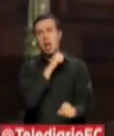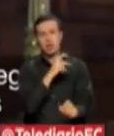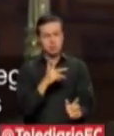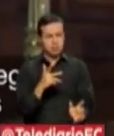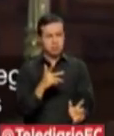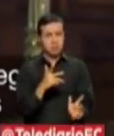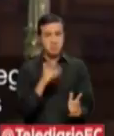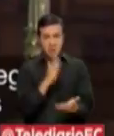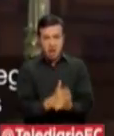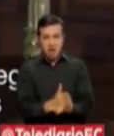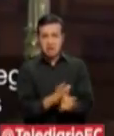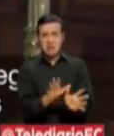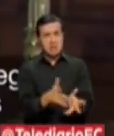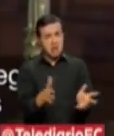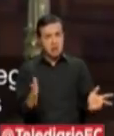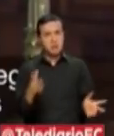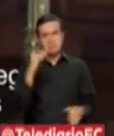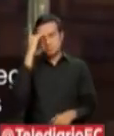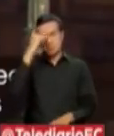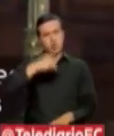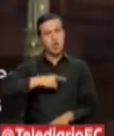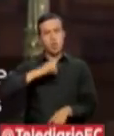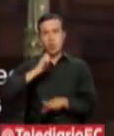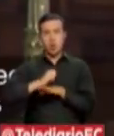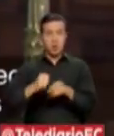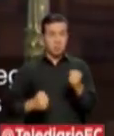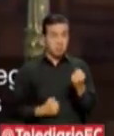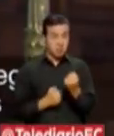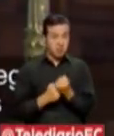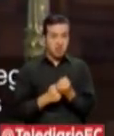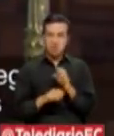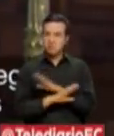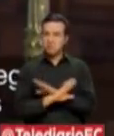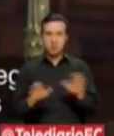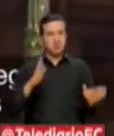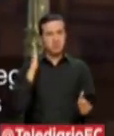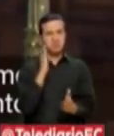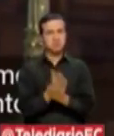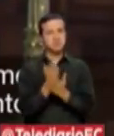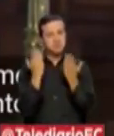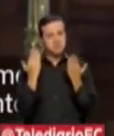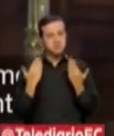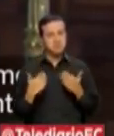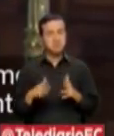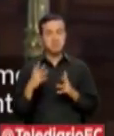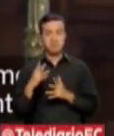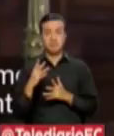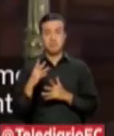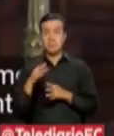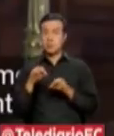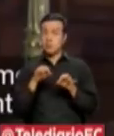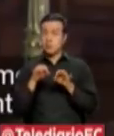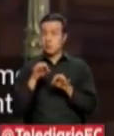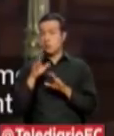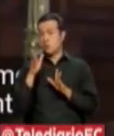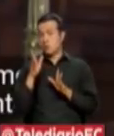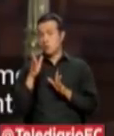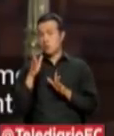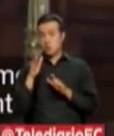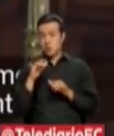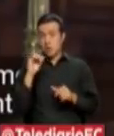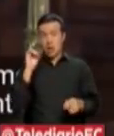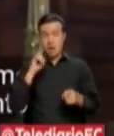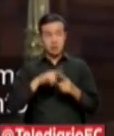por ello decidí que ecuador no puede seguir siendo garante en esas condiciones y manifesté con claridad que no lo seremos